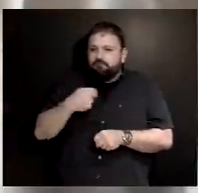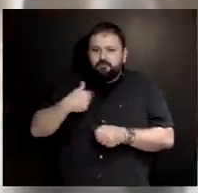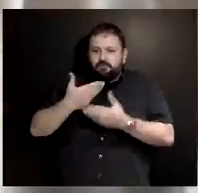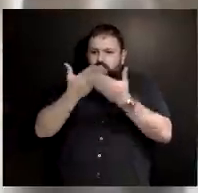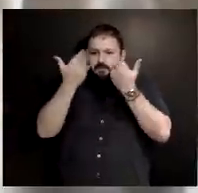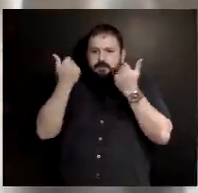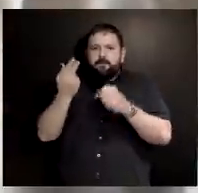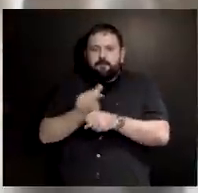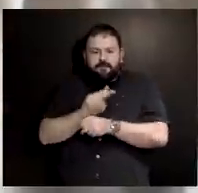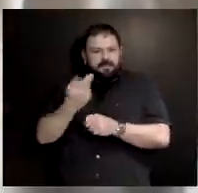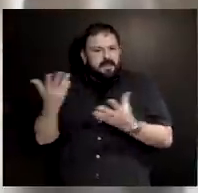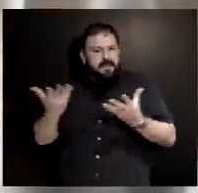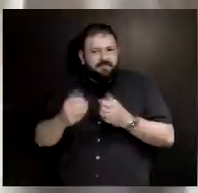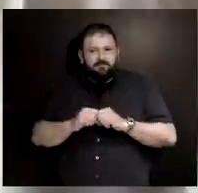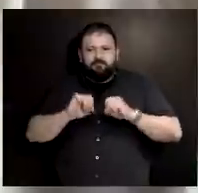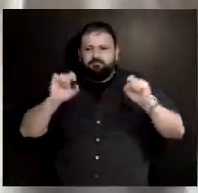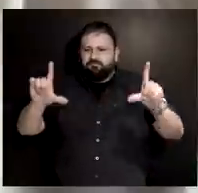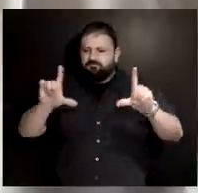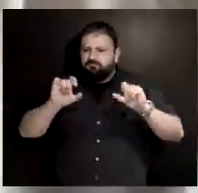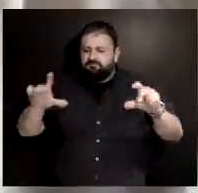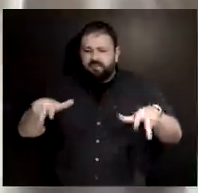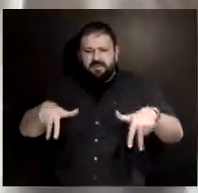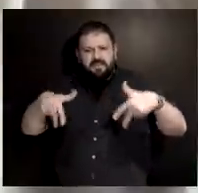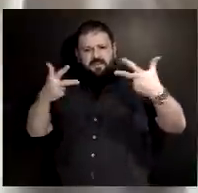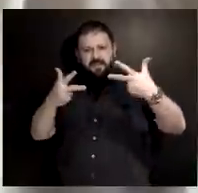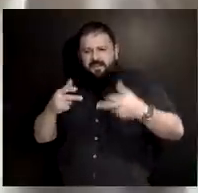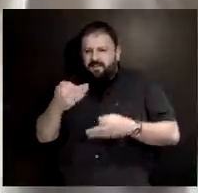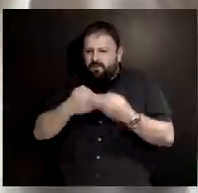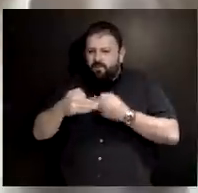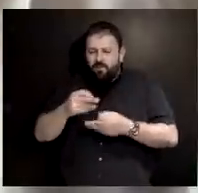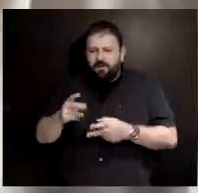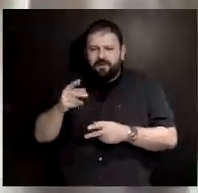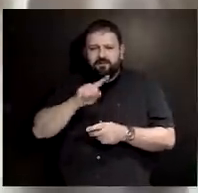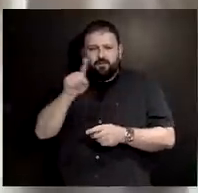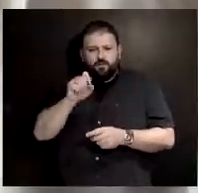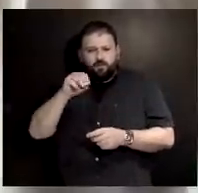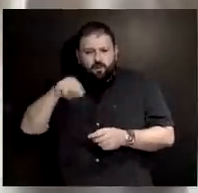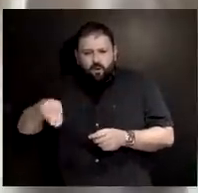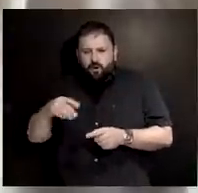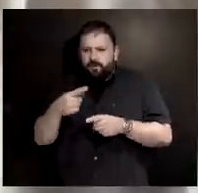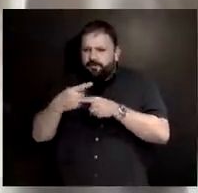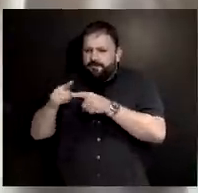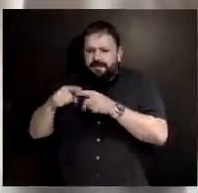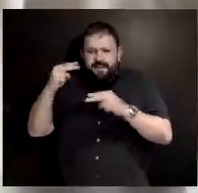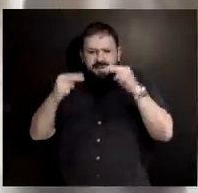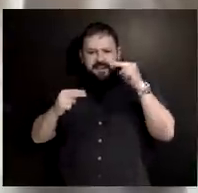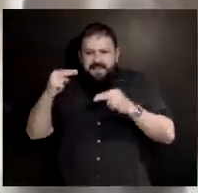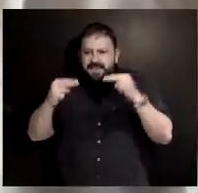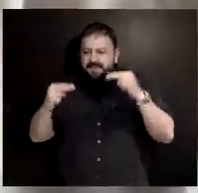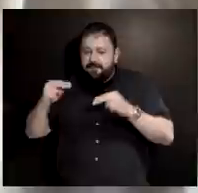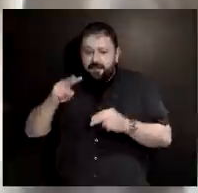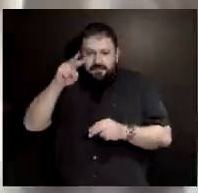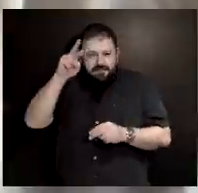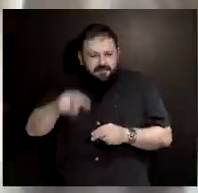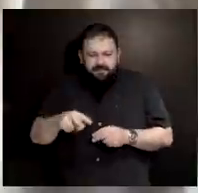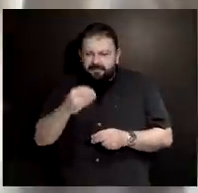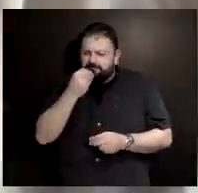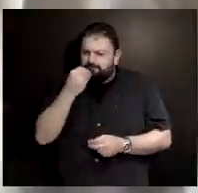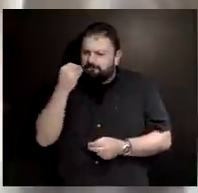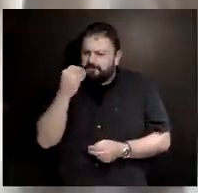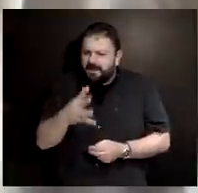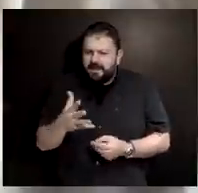hacer transmisiones, y ustedes empezaron con Zooms todo el tiempo, y empezaron los niveles de carrera, y fue una energía increíble